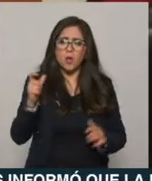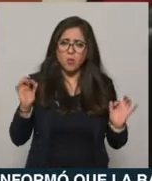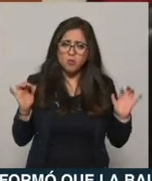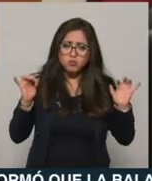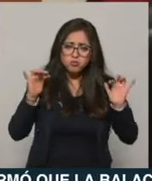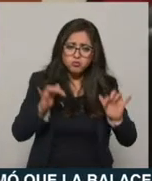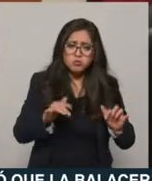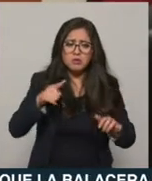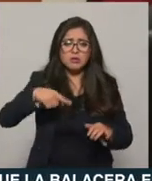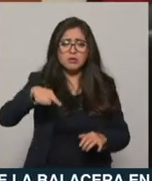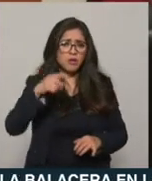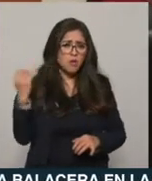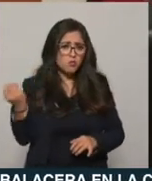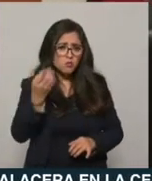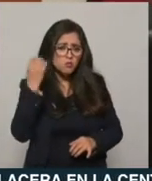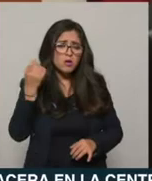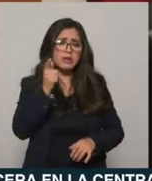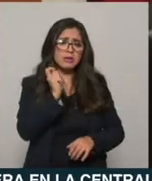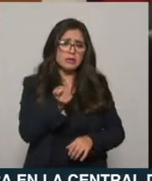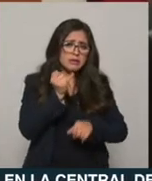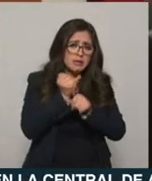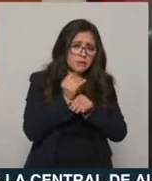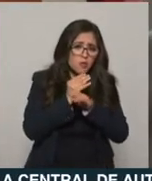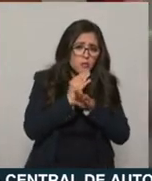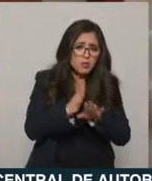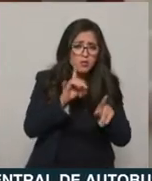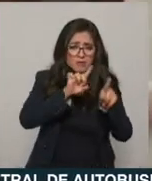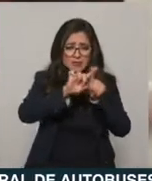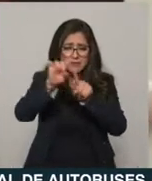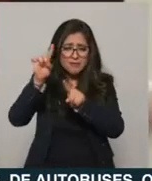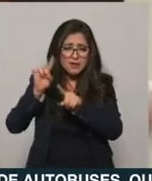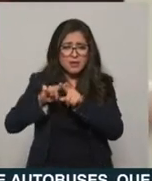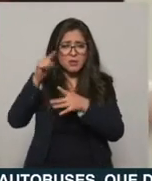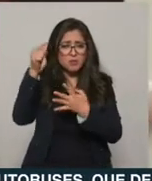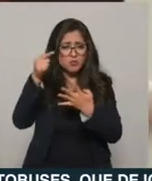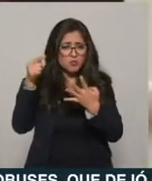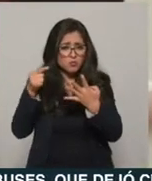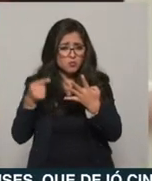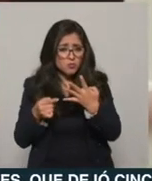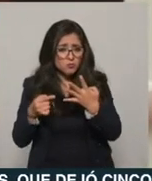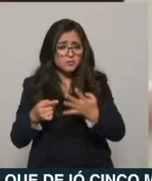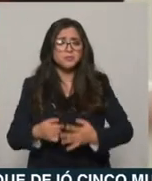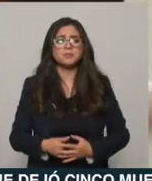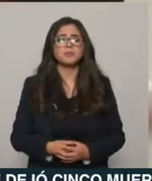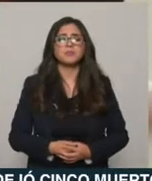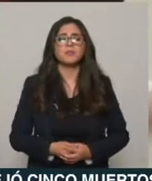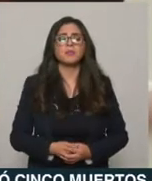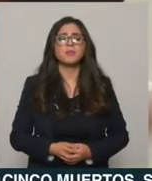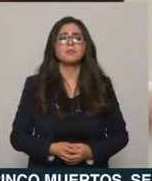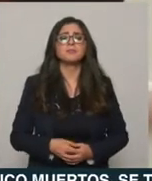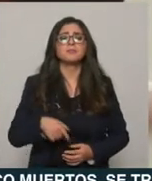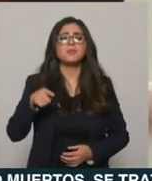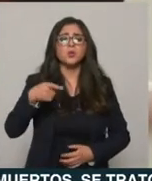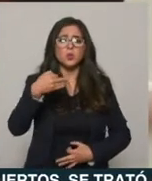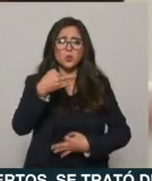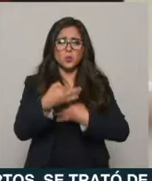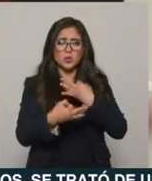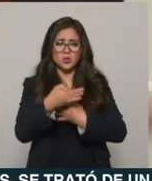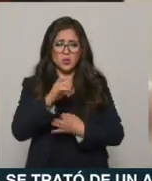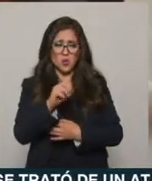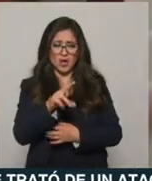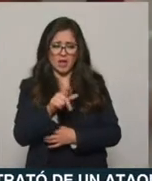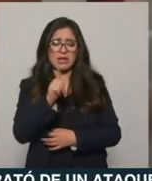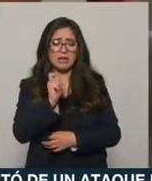pues toman como tal este caso y se van informando y pues llenando de los elementos que ahí se vierten? Se ha ramificado los juicios orales. Por ejemplo, en materia